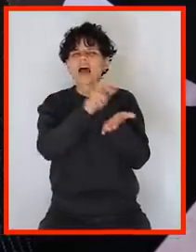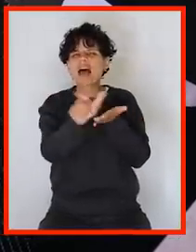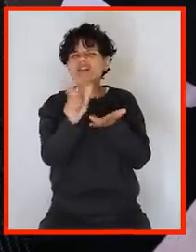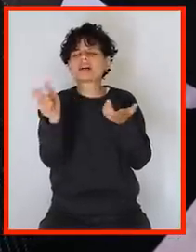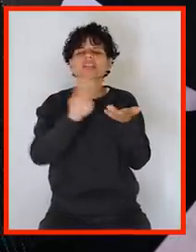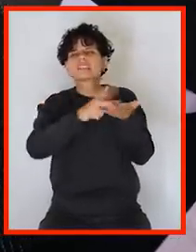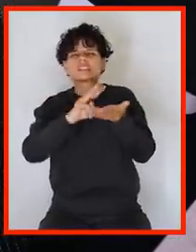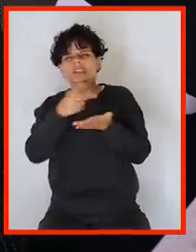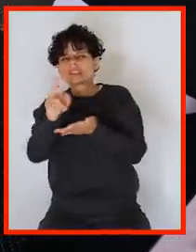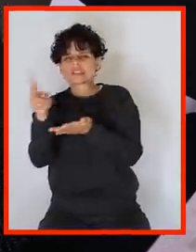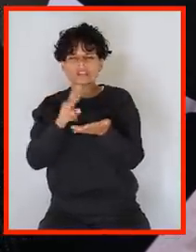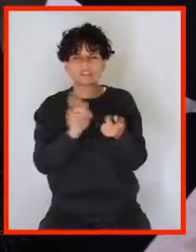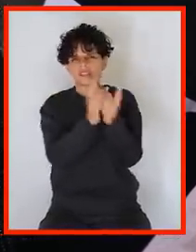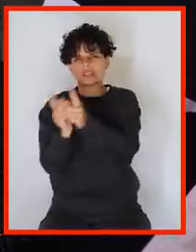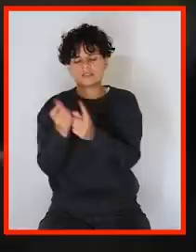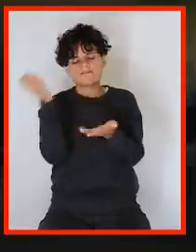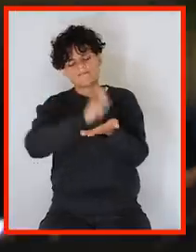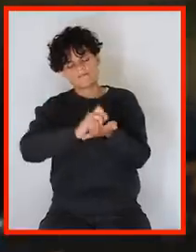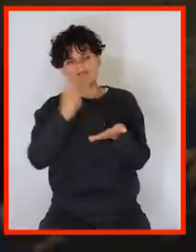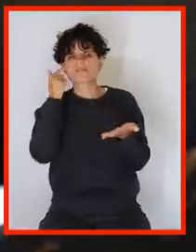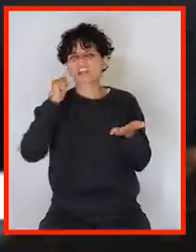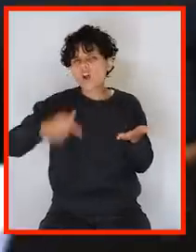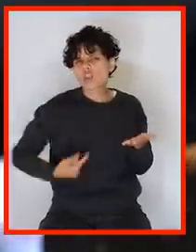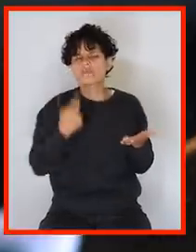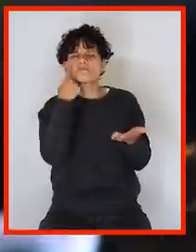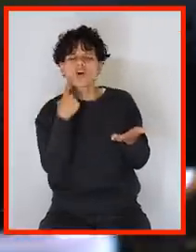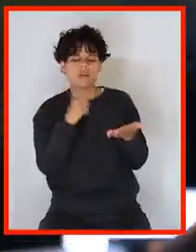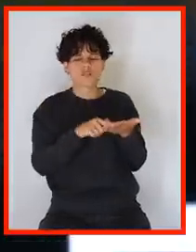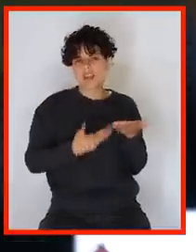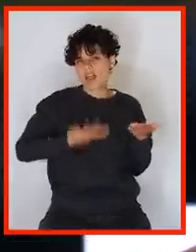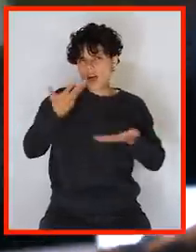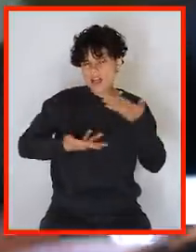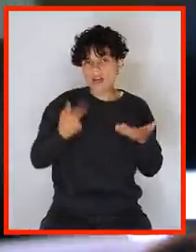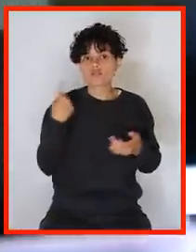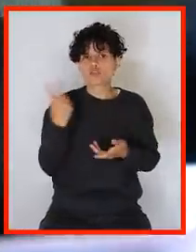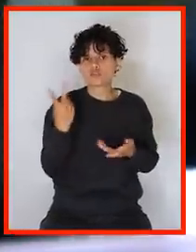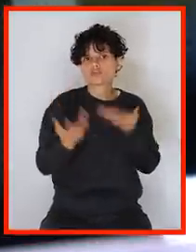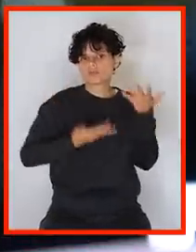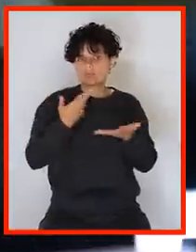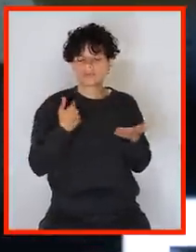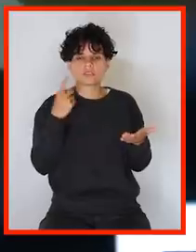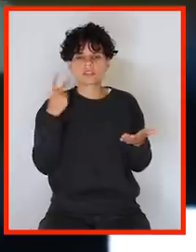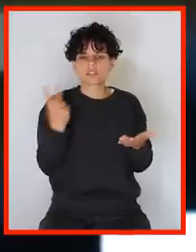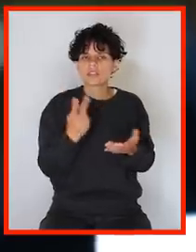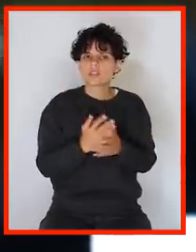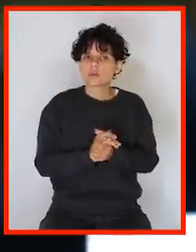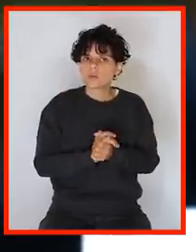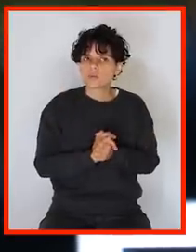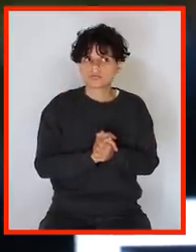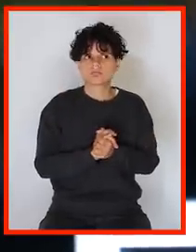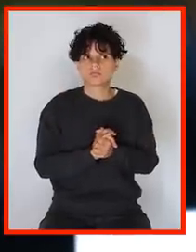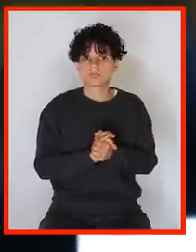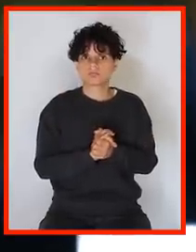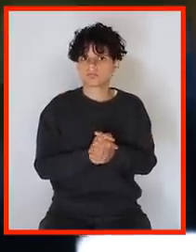Quitémosle palabras. Le quitamos palabras. A ver, cantémosla así. La cantamos juntos, hermano.